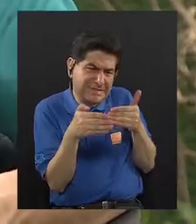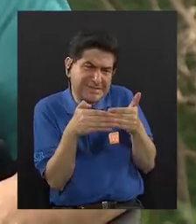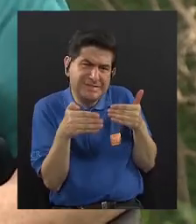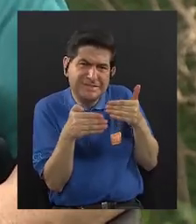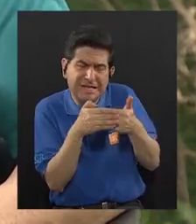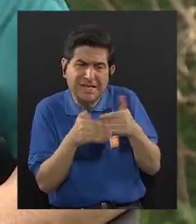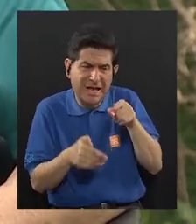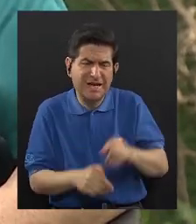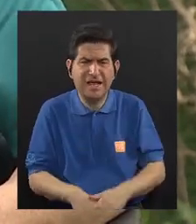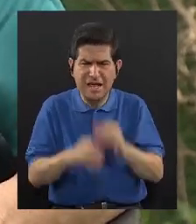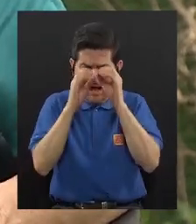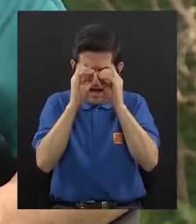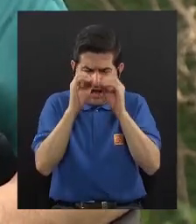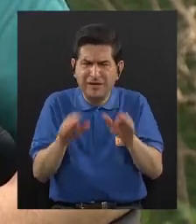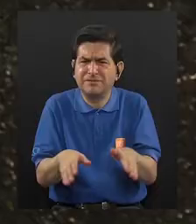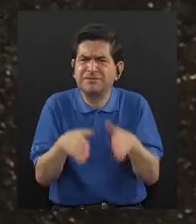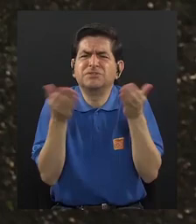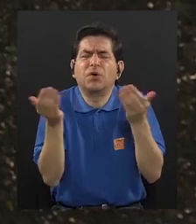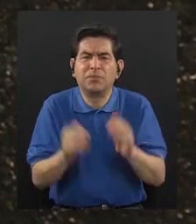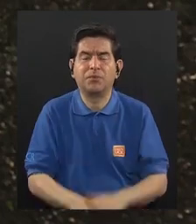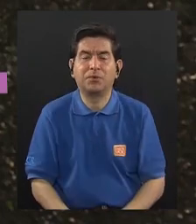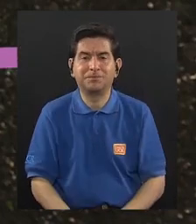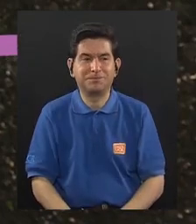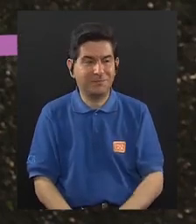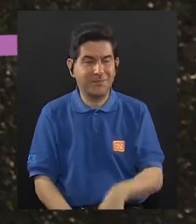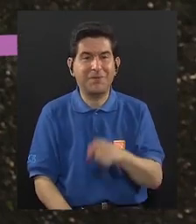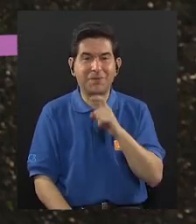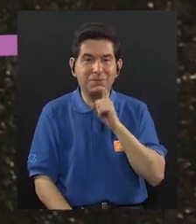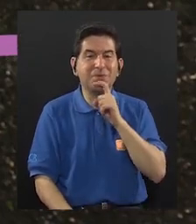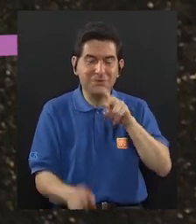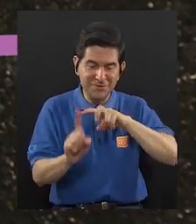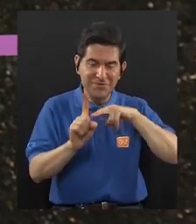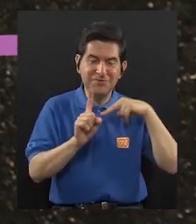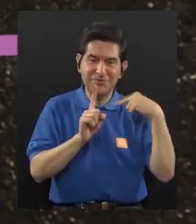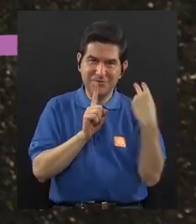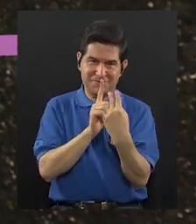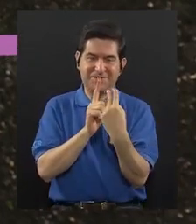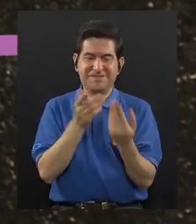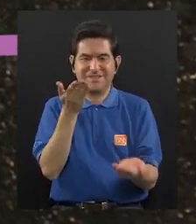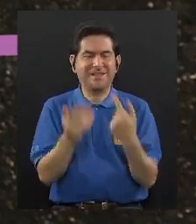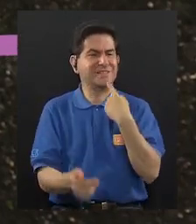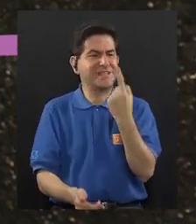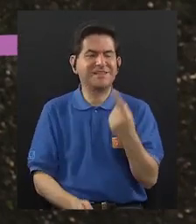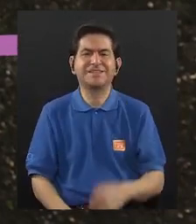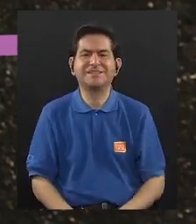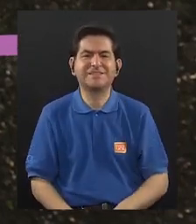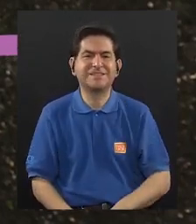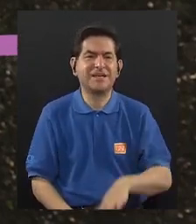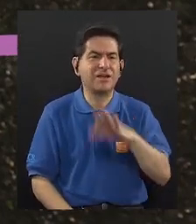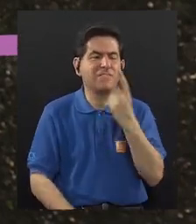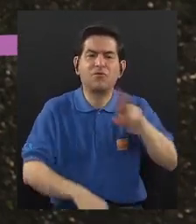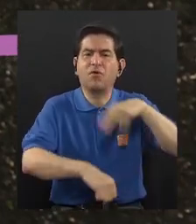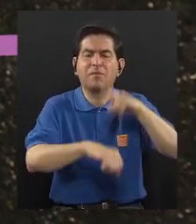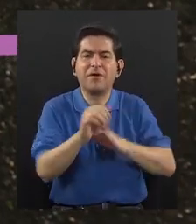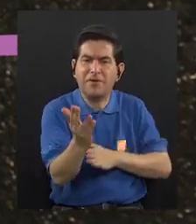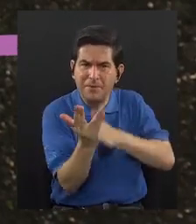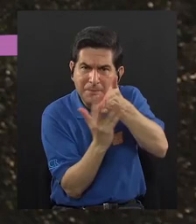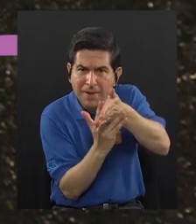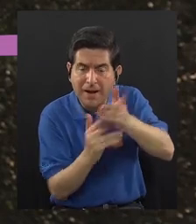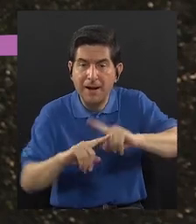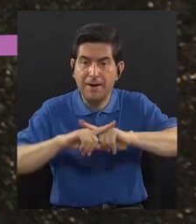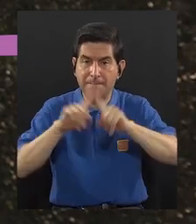en con estos microorganismos cuesta ponerlo como en perspectiva en cuanto a decir cuál es la vía más común